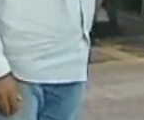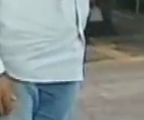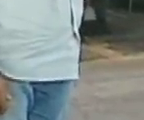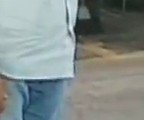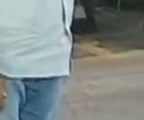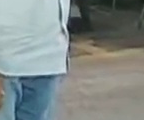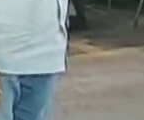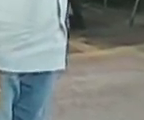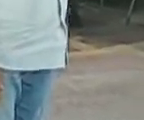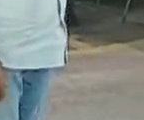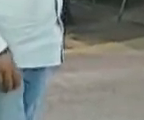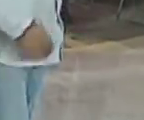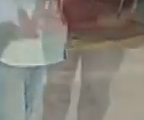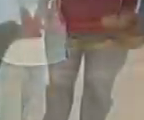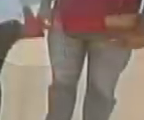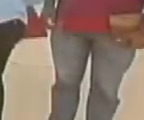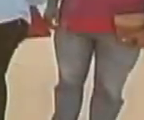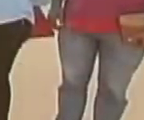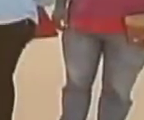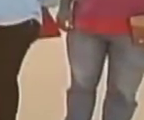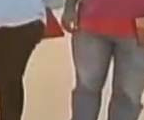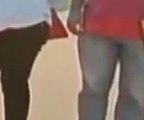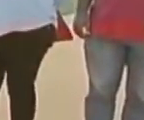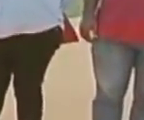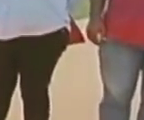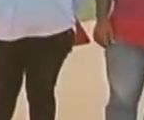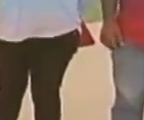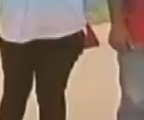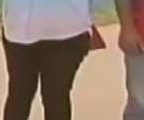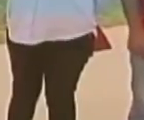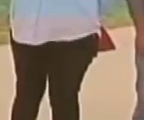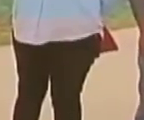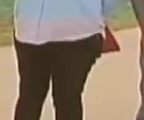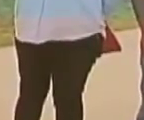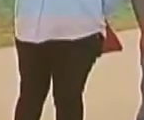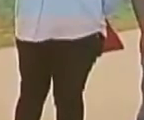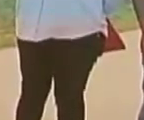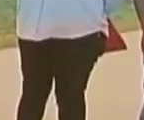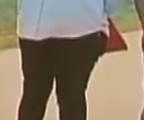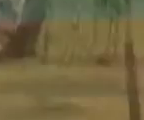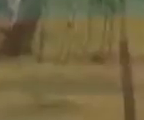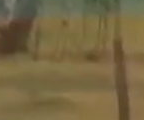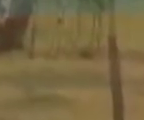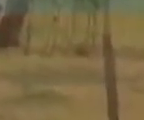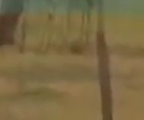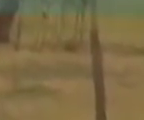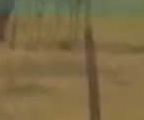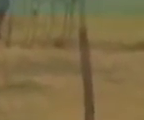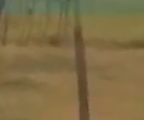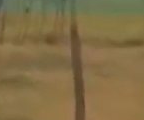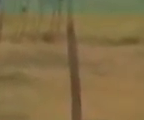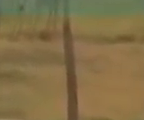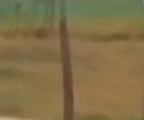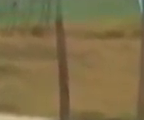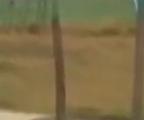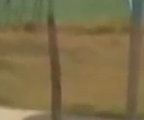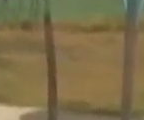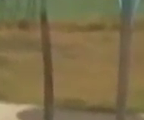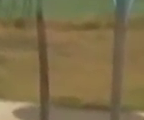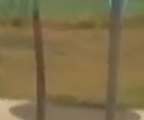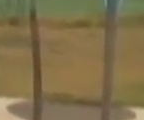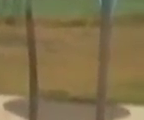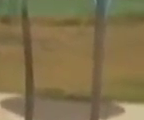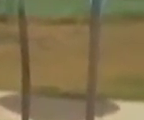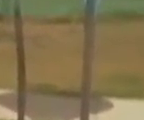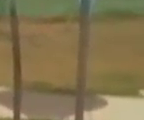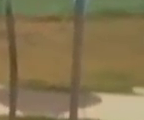primer mandatario nacional Nicolás Maduro Moros, acompañado además por el gobernador Héctor Rodríguez y el ministro para el transporte. Además prestará servicio en los